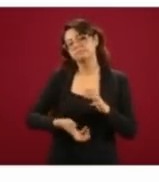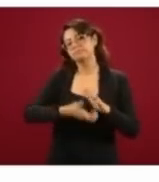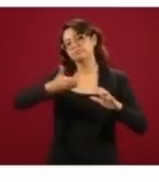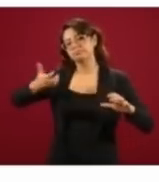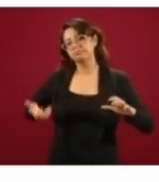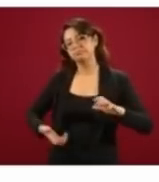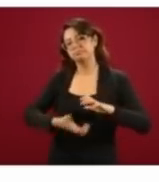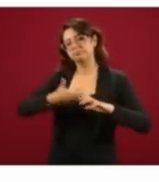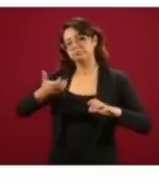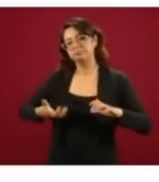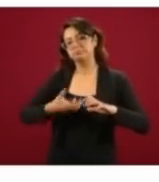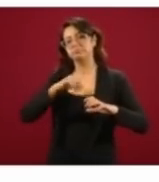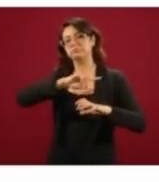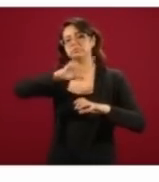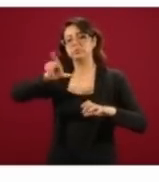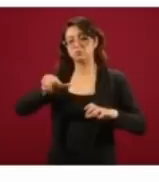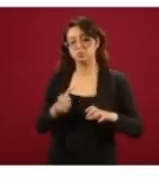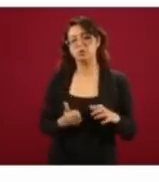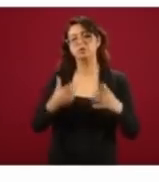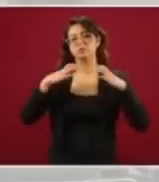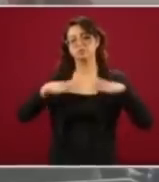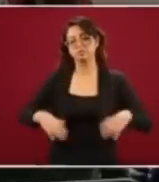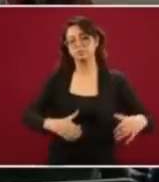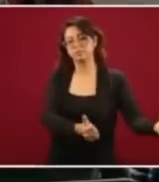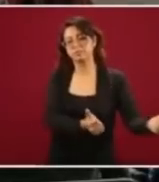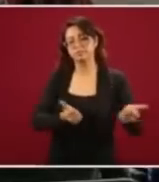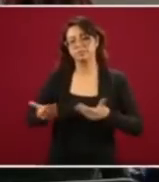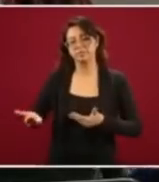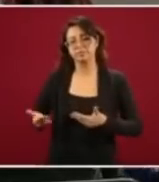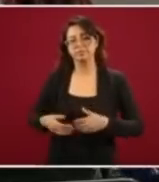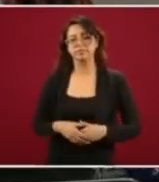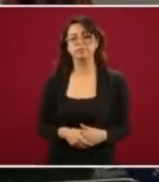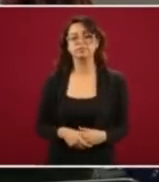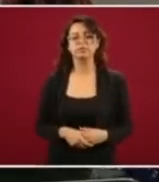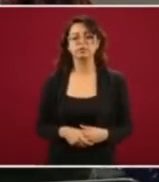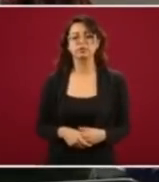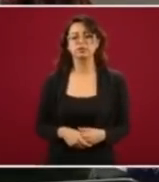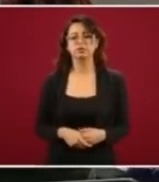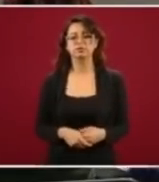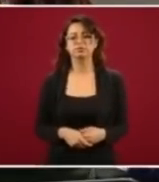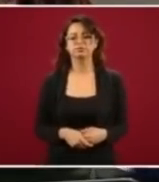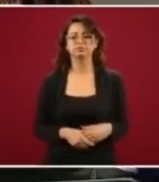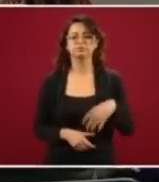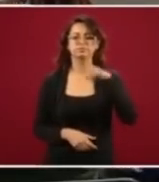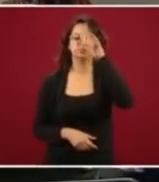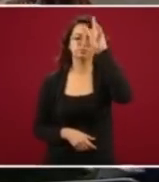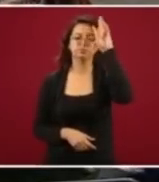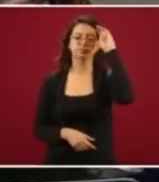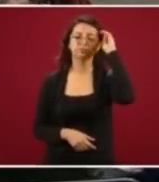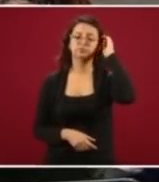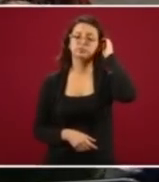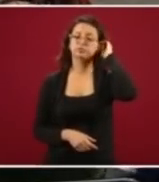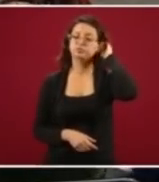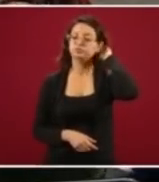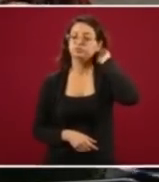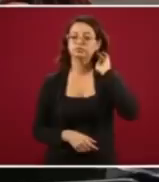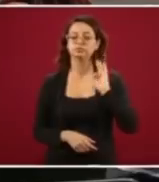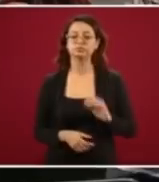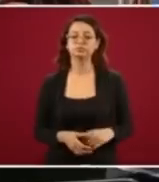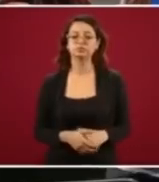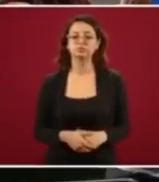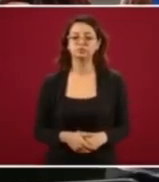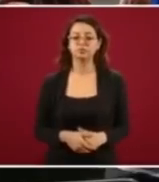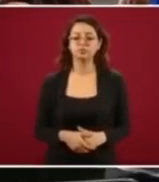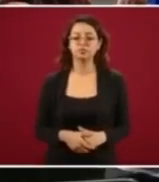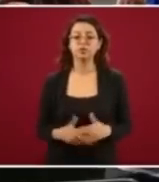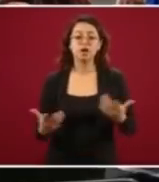el rescate. Siguiente. ¿Cuáles son los siguientes pasos? En marzo va a